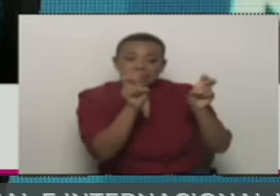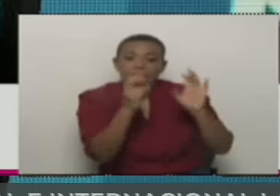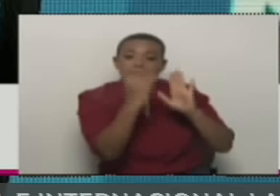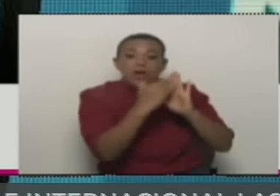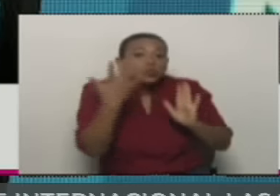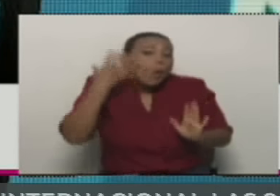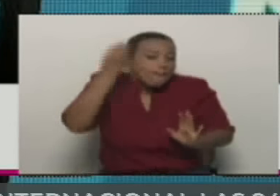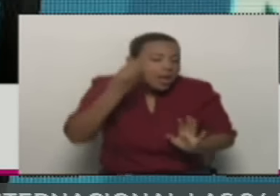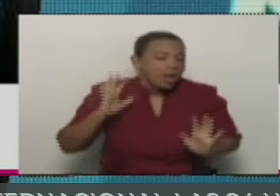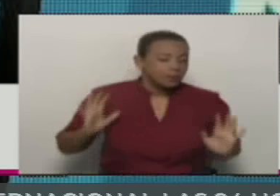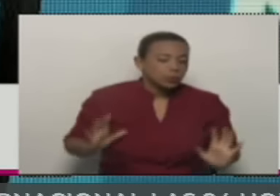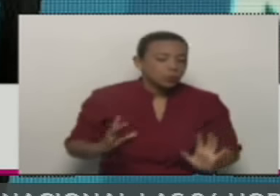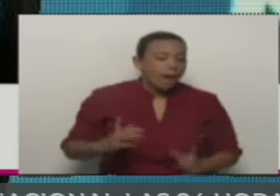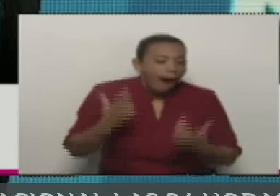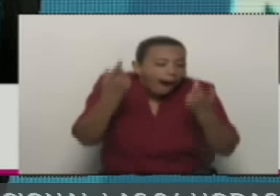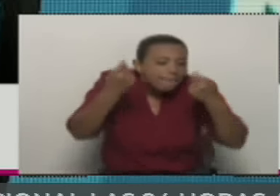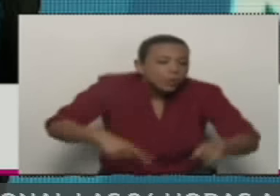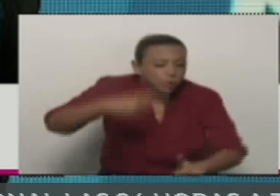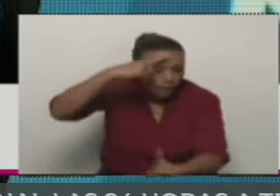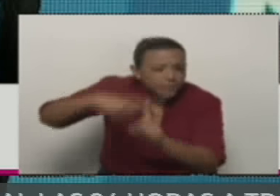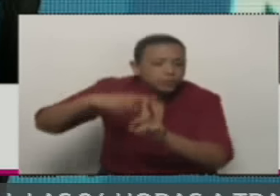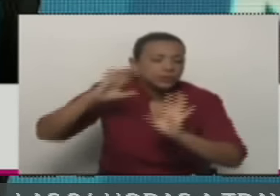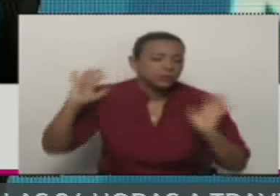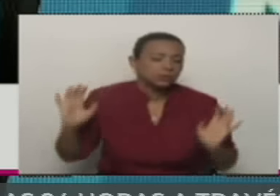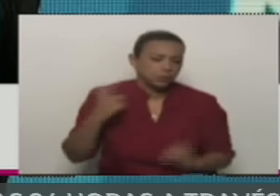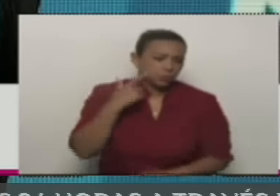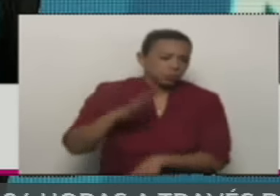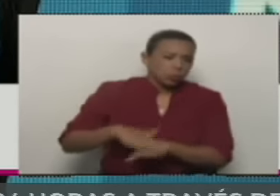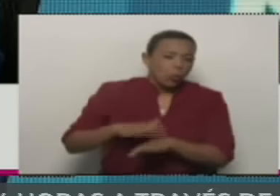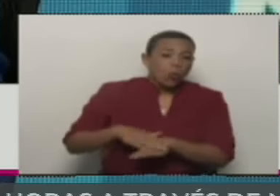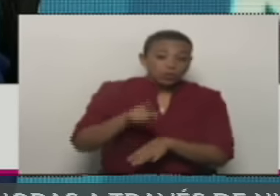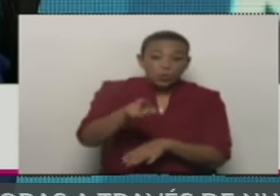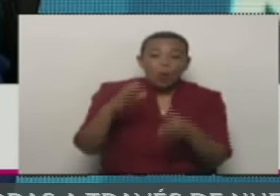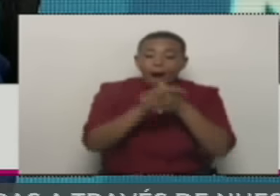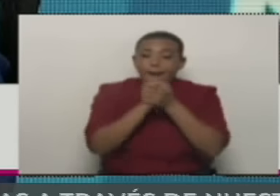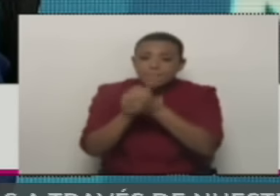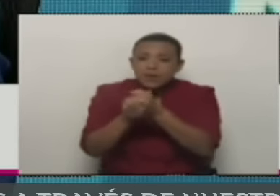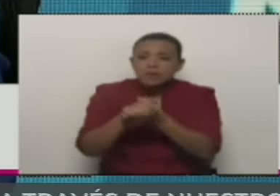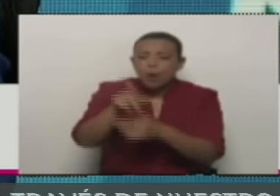atrevo, yo he llamado al compañero